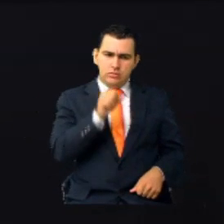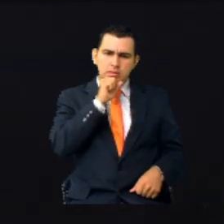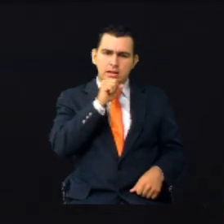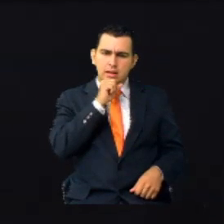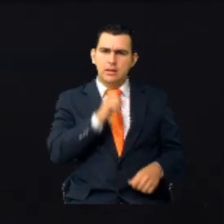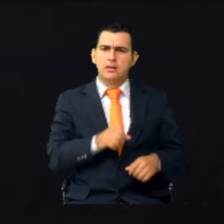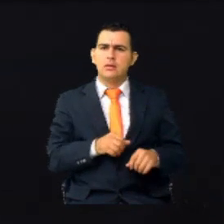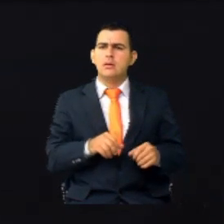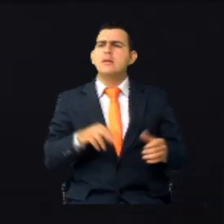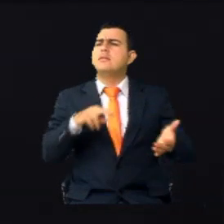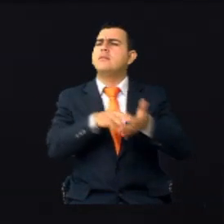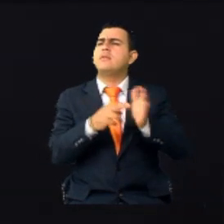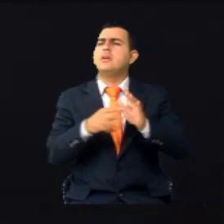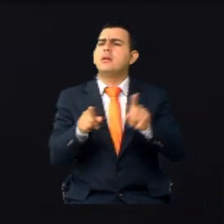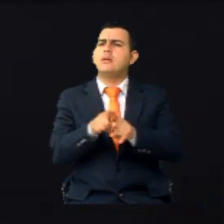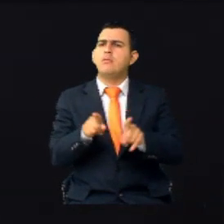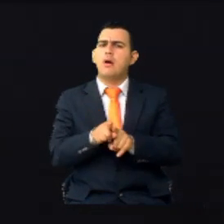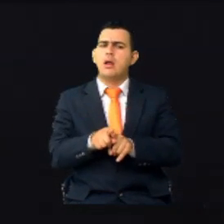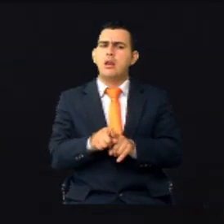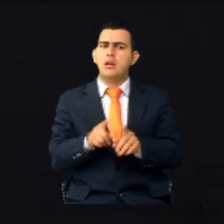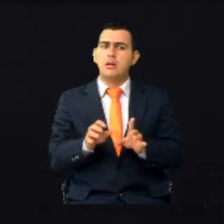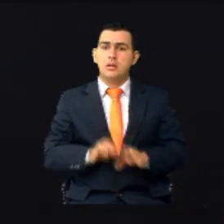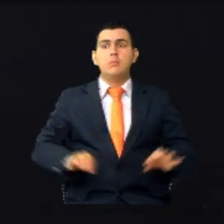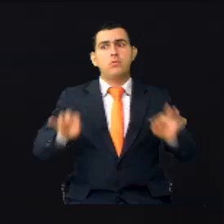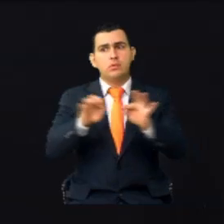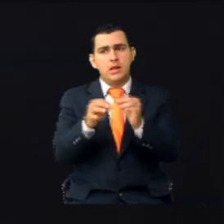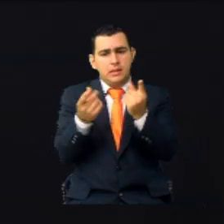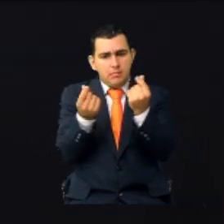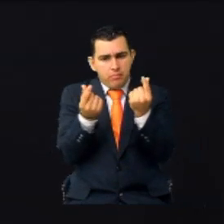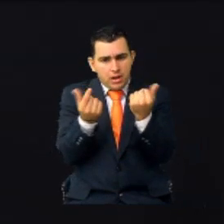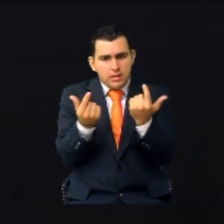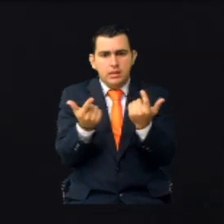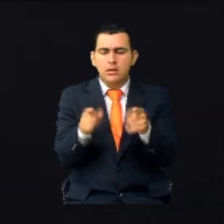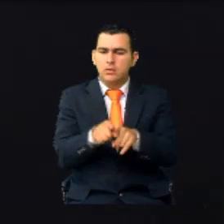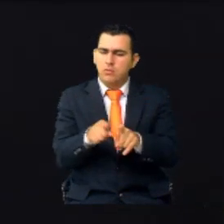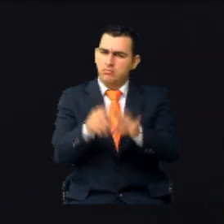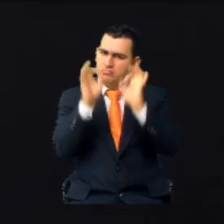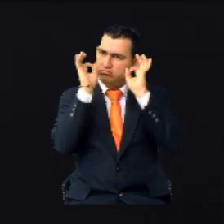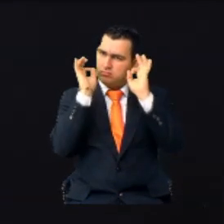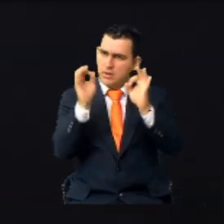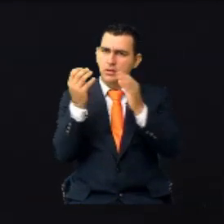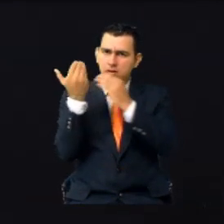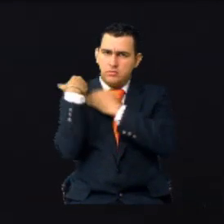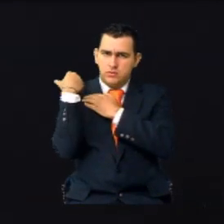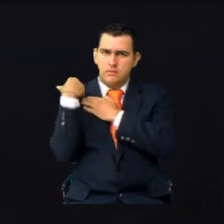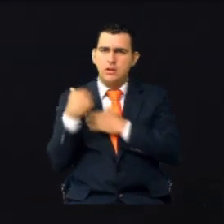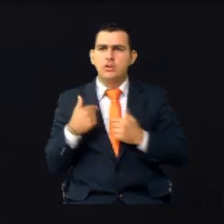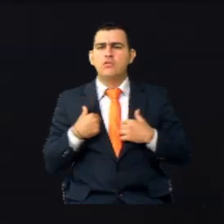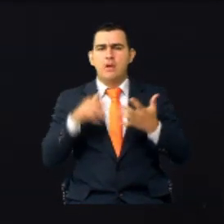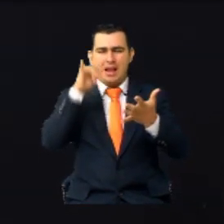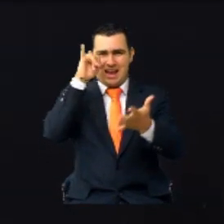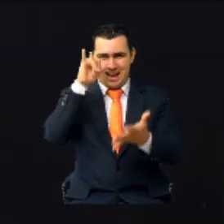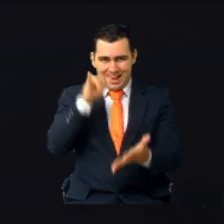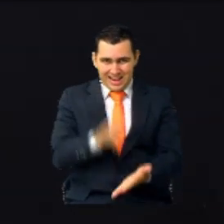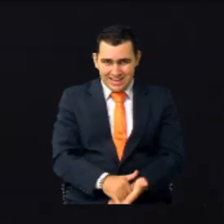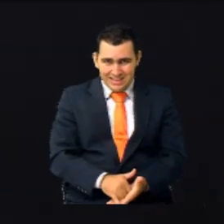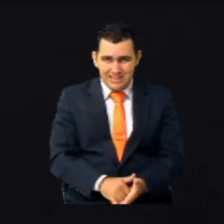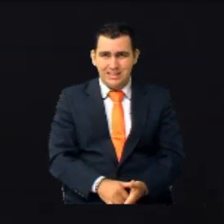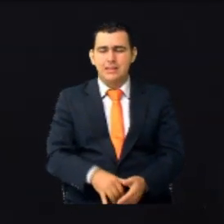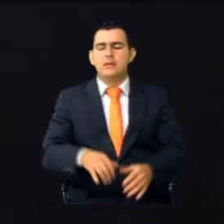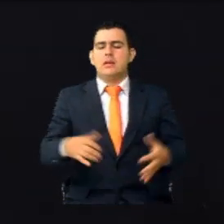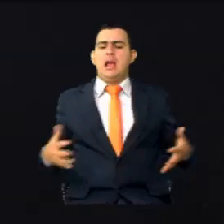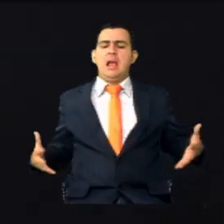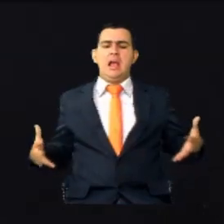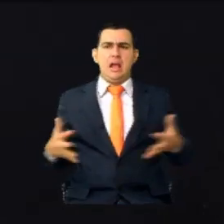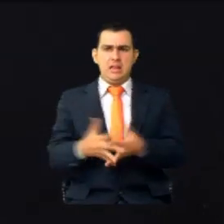que no es otra cosa que el de lograr que sus recursos públicos sean invertidos de manera eficiente y responsable. Yo creo que en ese sentido nuestra alianza sigue